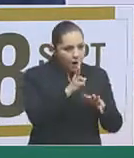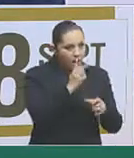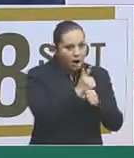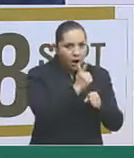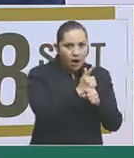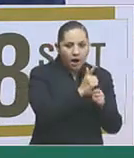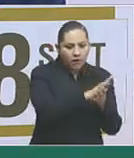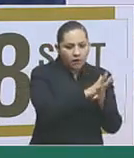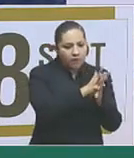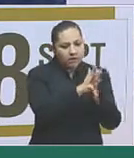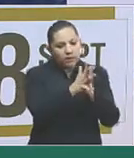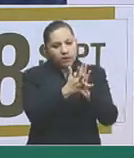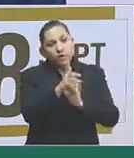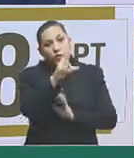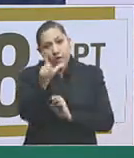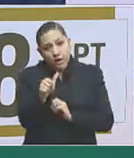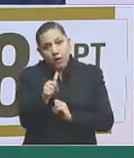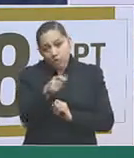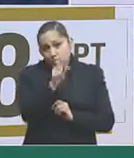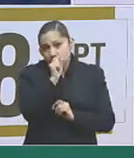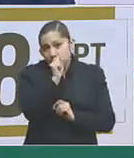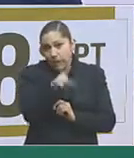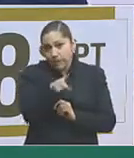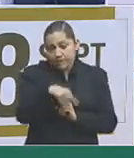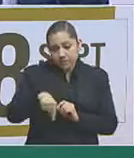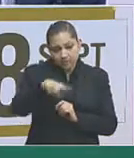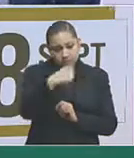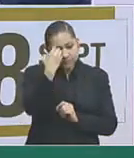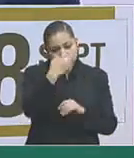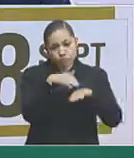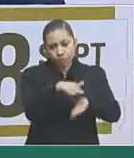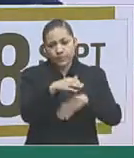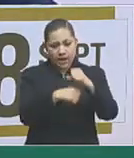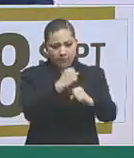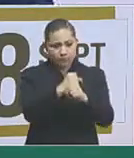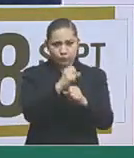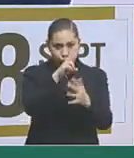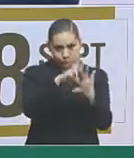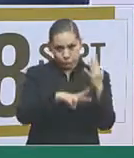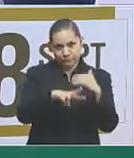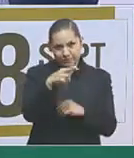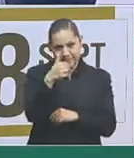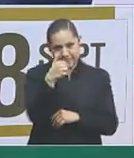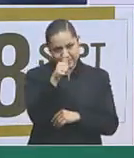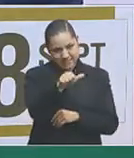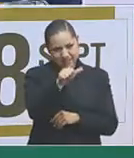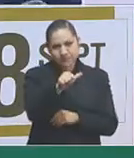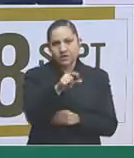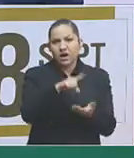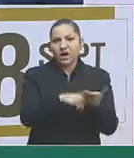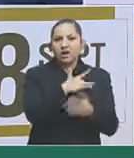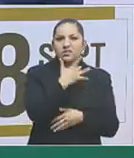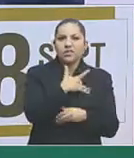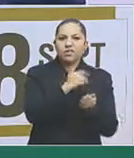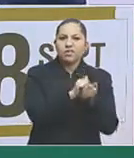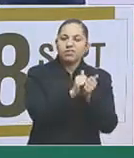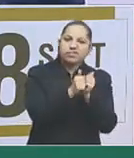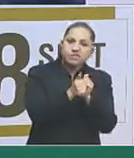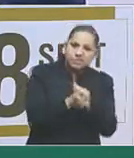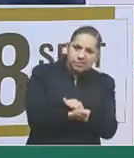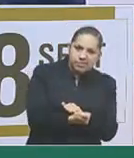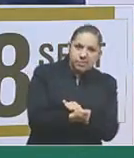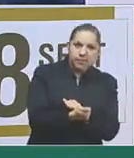2016 y no me refiero sólo a la elección de un presidente en los eeuu sino también al impacto